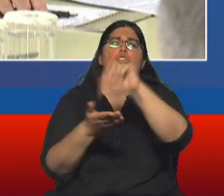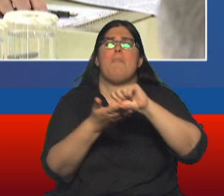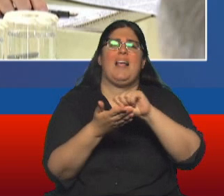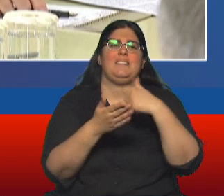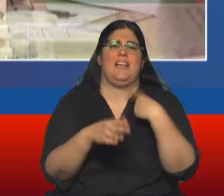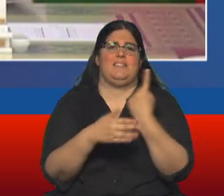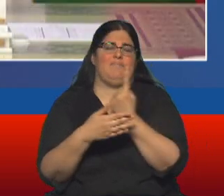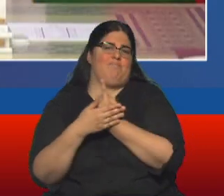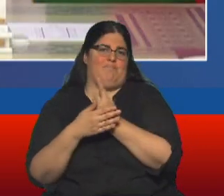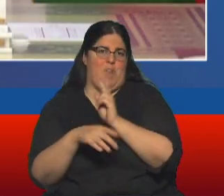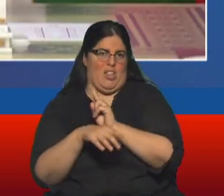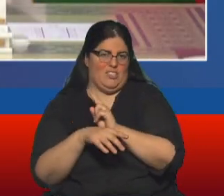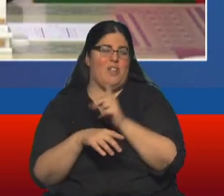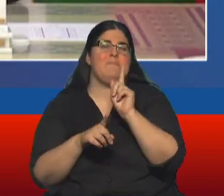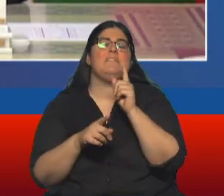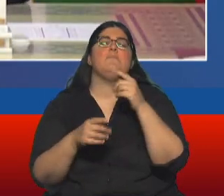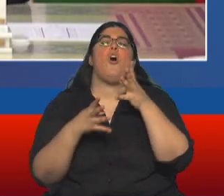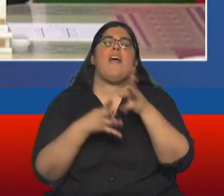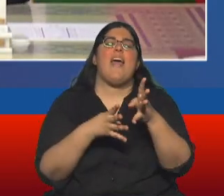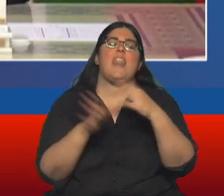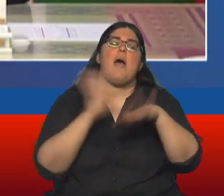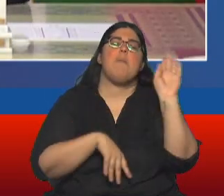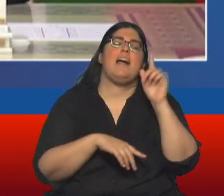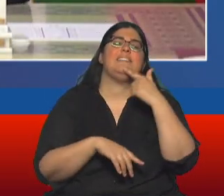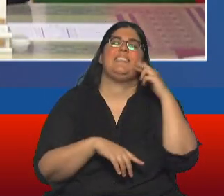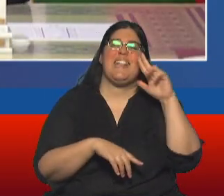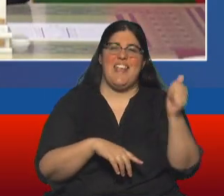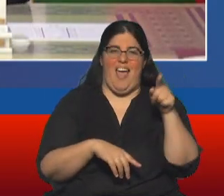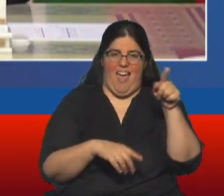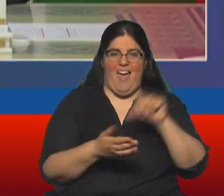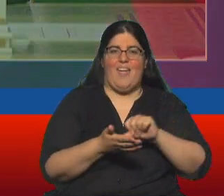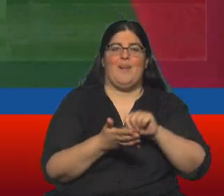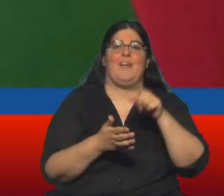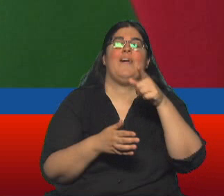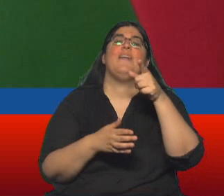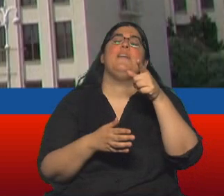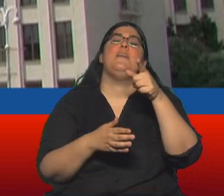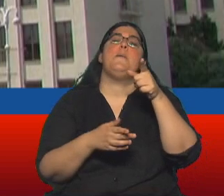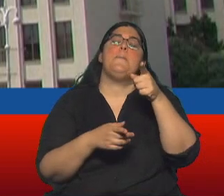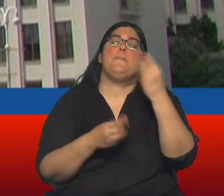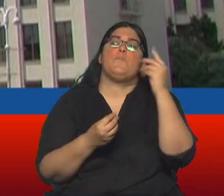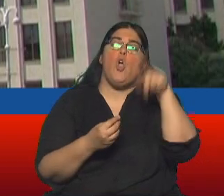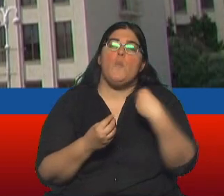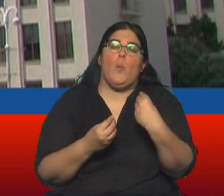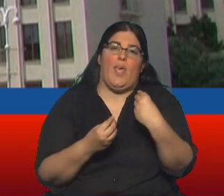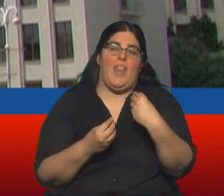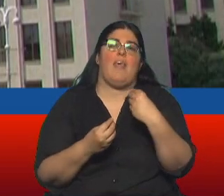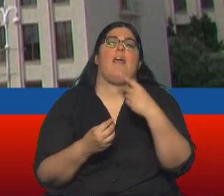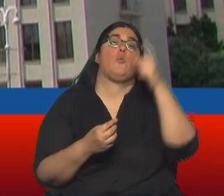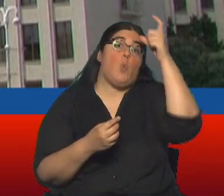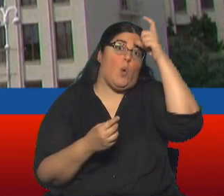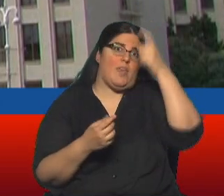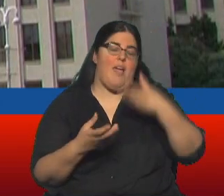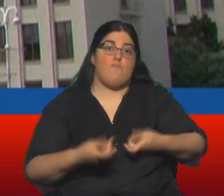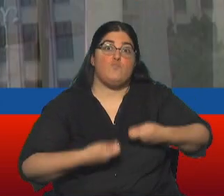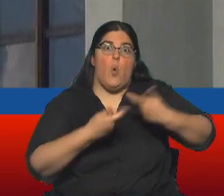civil en Siria. Exactamente, en su gran mayoría de Siria. Y una de las formas de resolver eso fue dándole muchísimo dinero a Turquía. Sí. Para